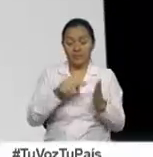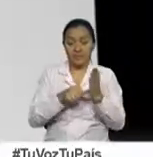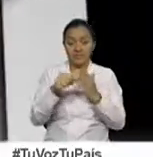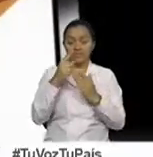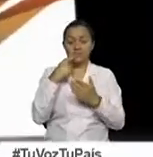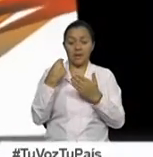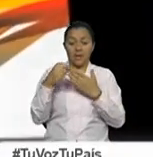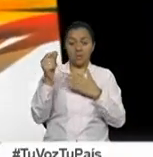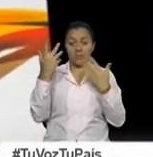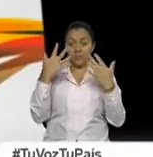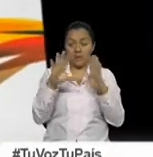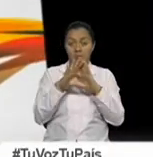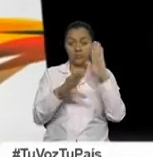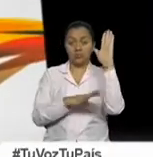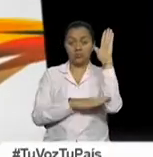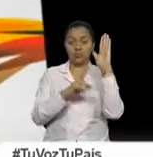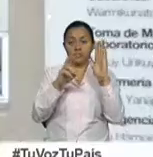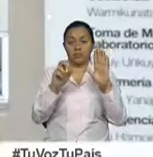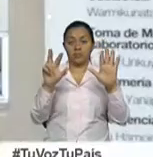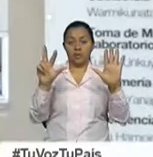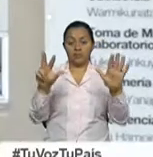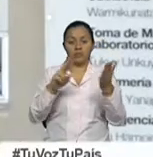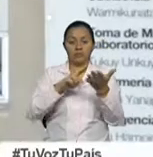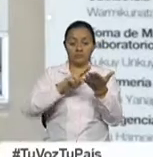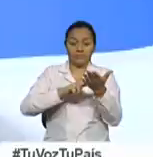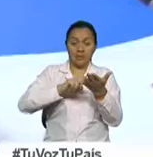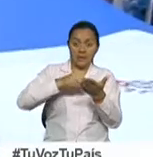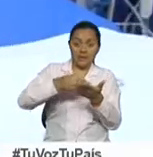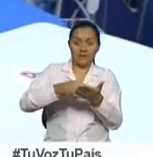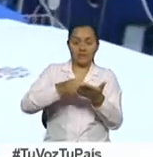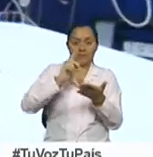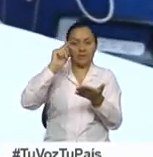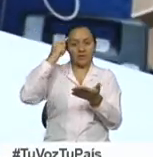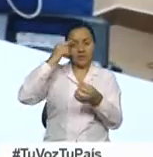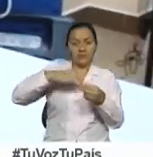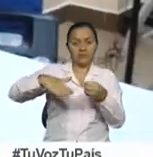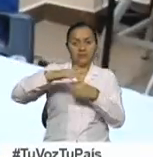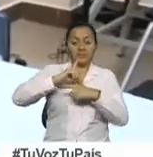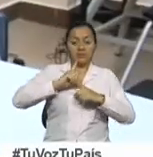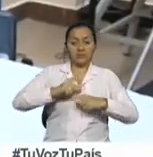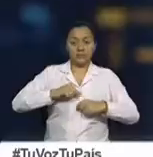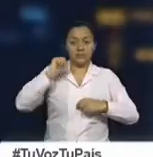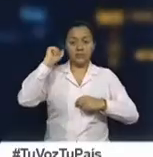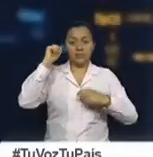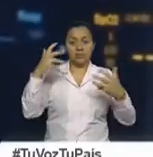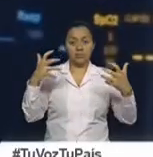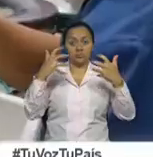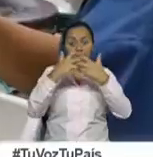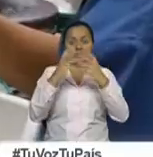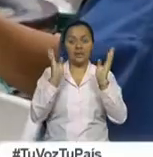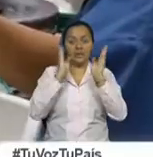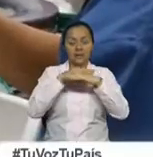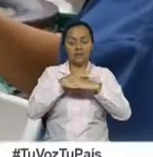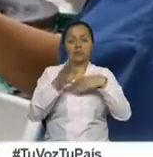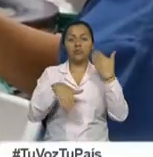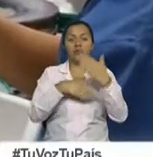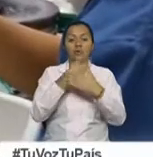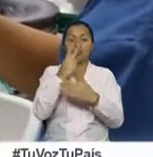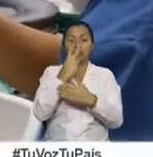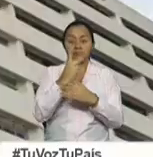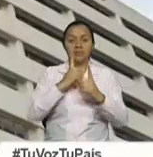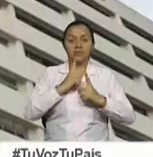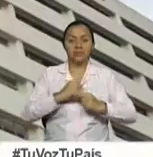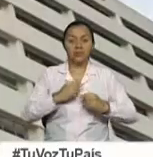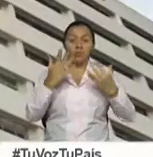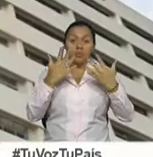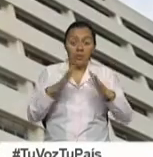de la Constitución de 2008, cuando se ratificó desde el Estado a la salud como un derecho y su gratuidad, los intereses de la salud pública